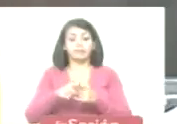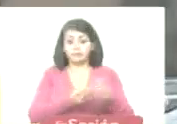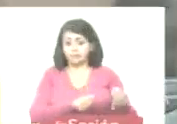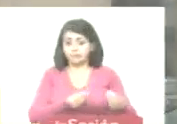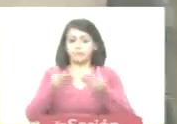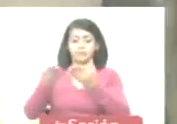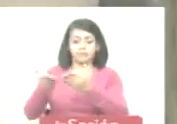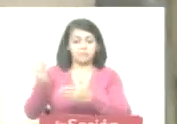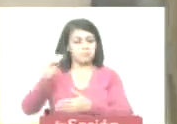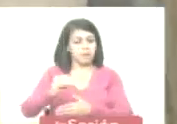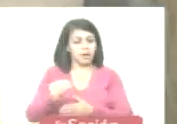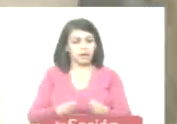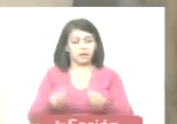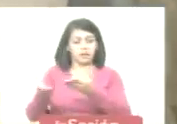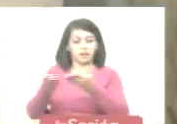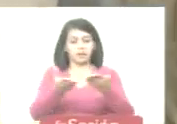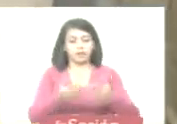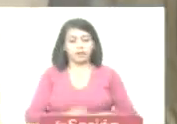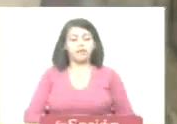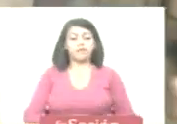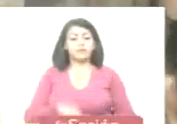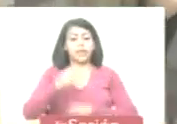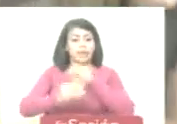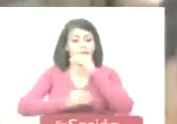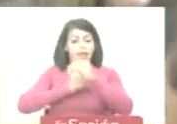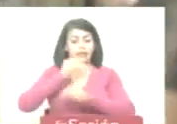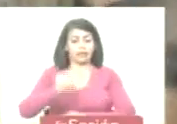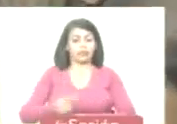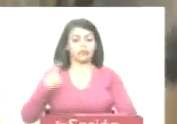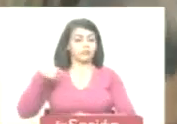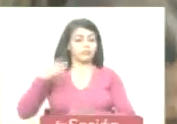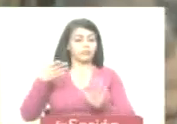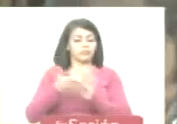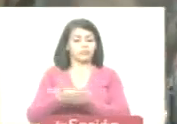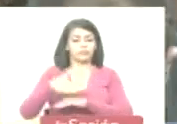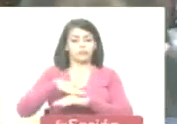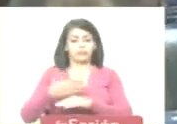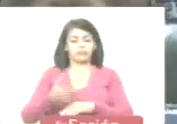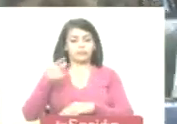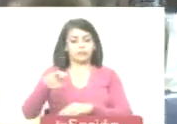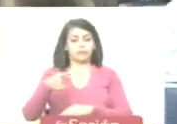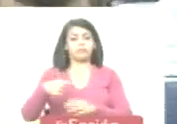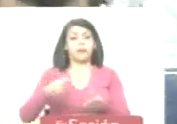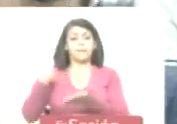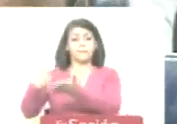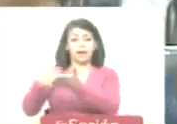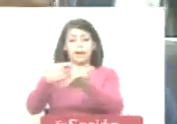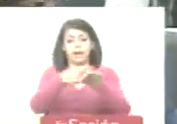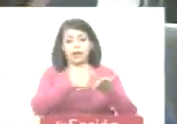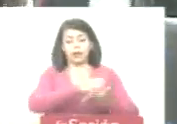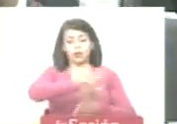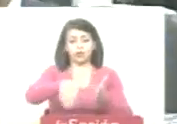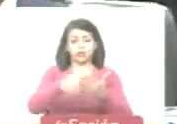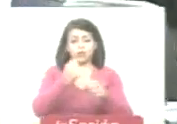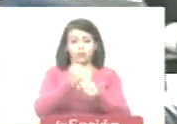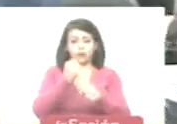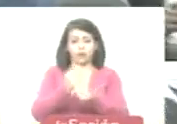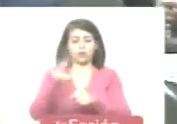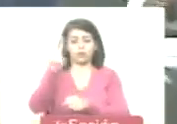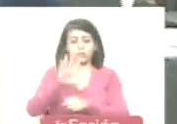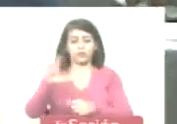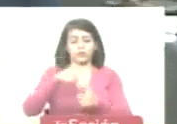dirigidos fundamentalmente a un hecho que tiene que ver con las reivindicaciones laborales de los venezolanos,